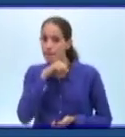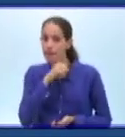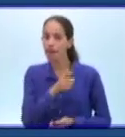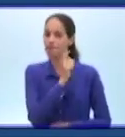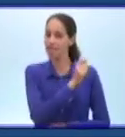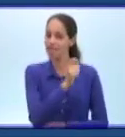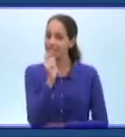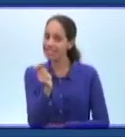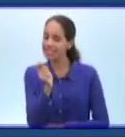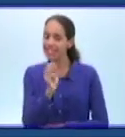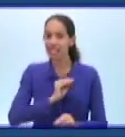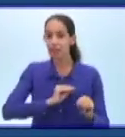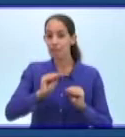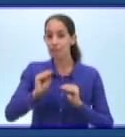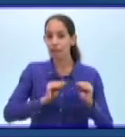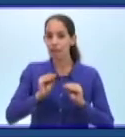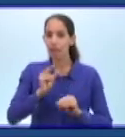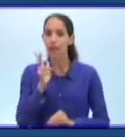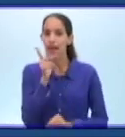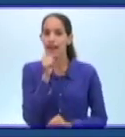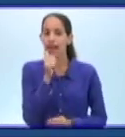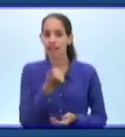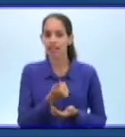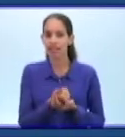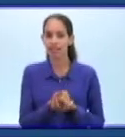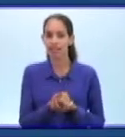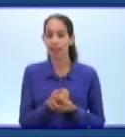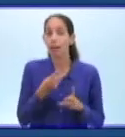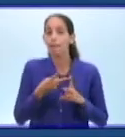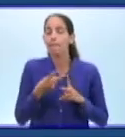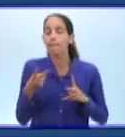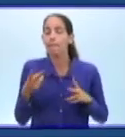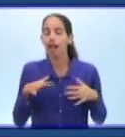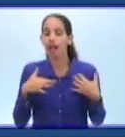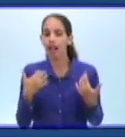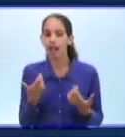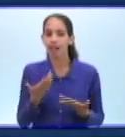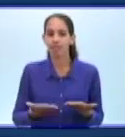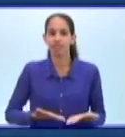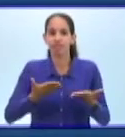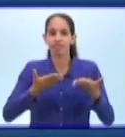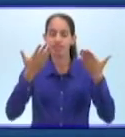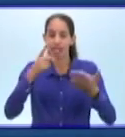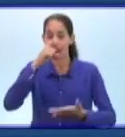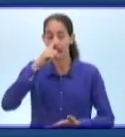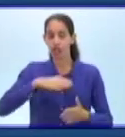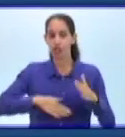para la vida, para mi desarrollo.